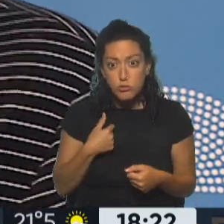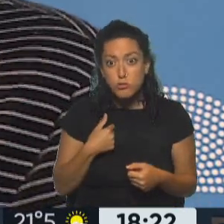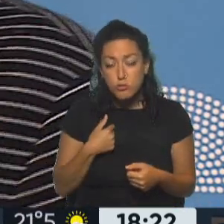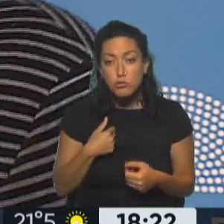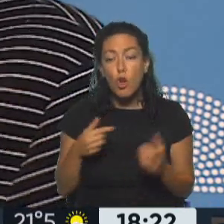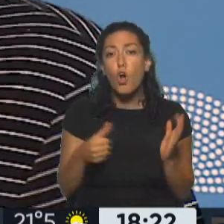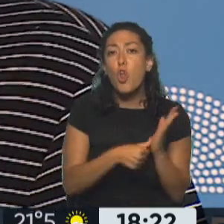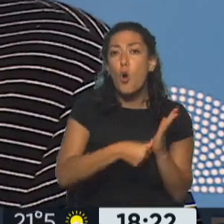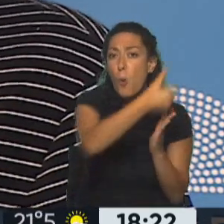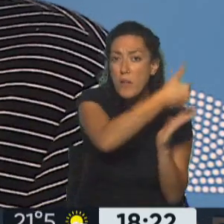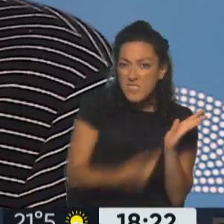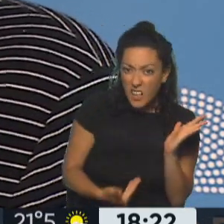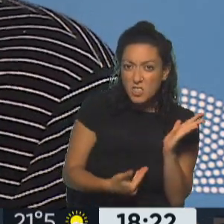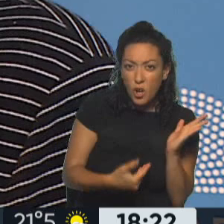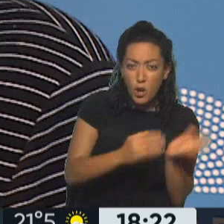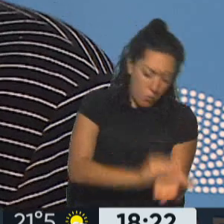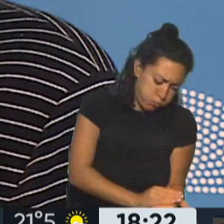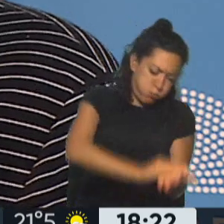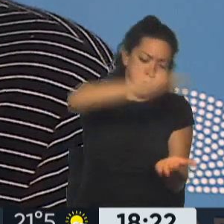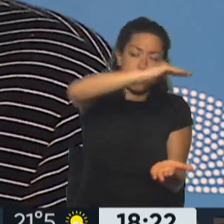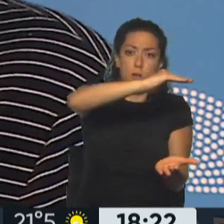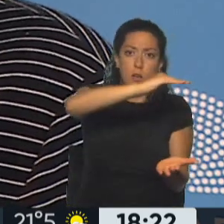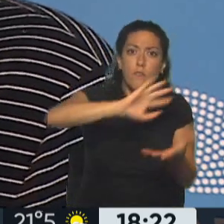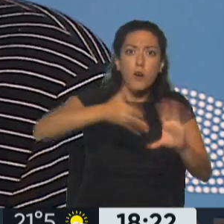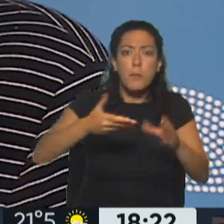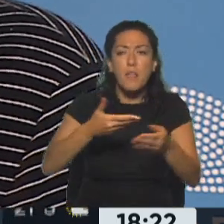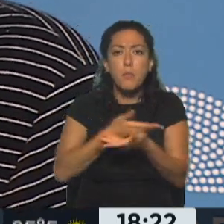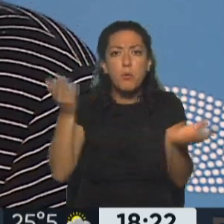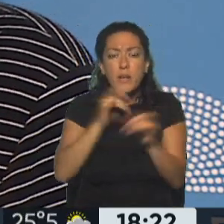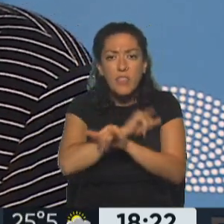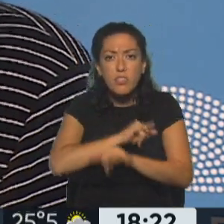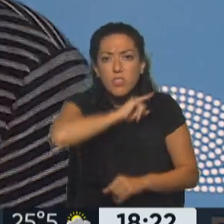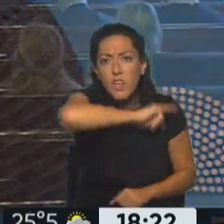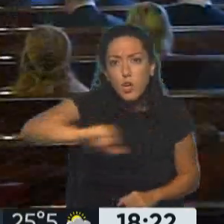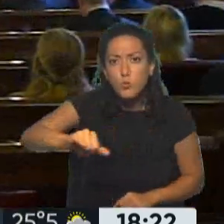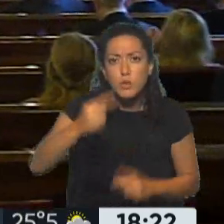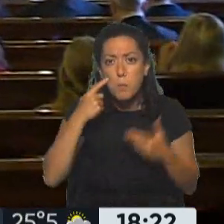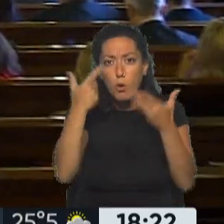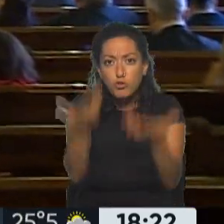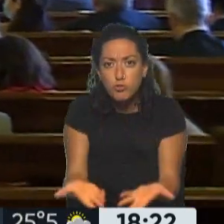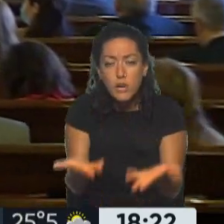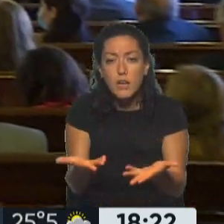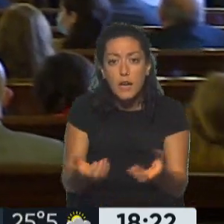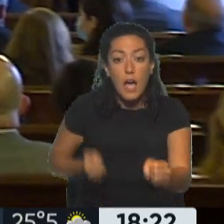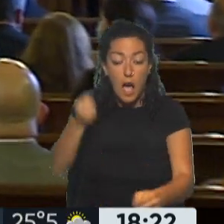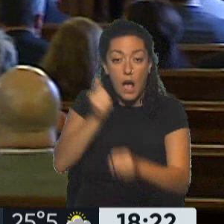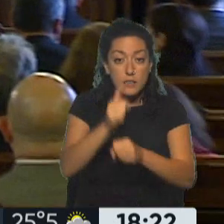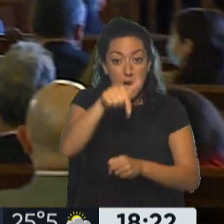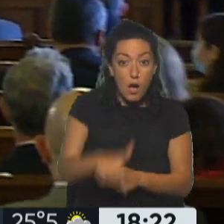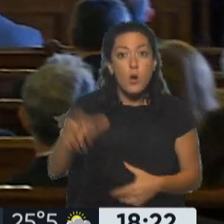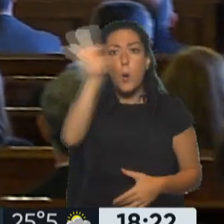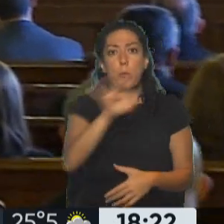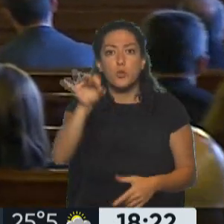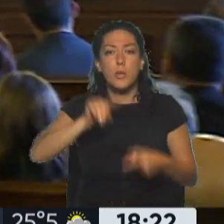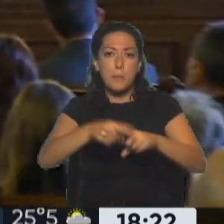de documentación que lo denuncié públicamente, y bueno, ahora recién se presenta esta oportunidad